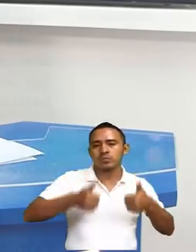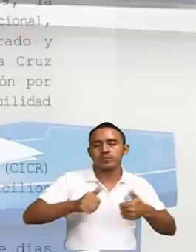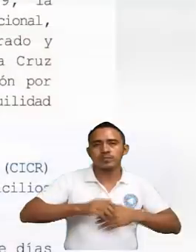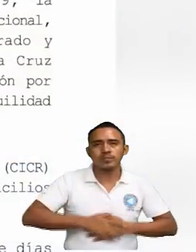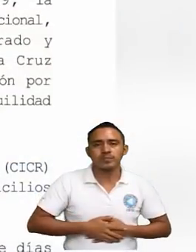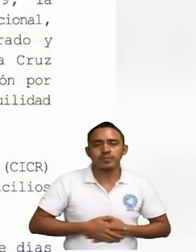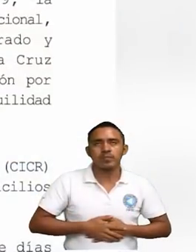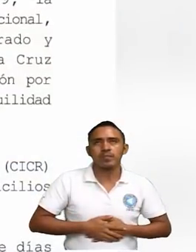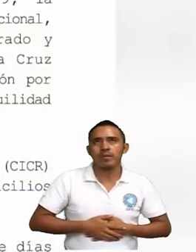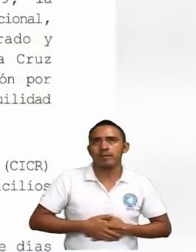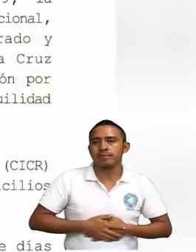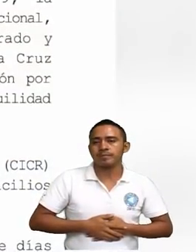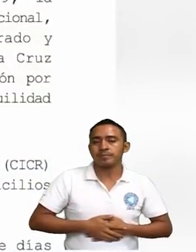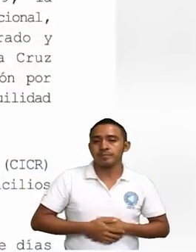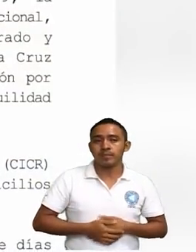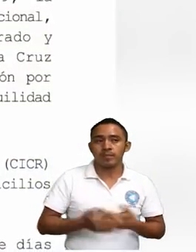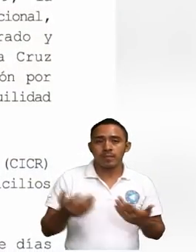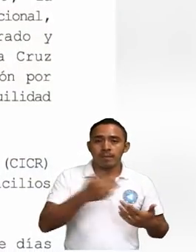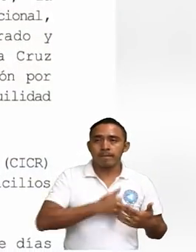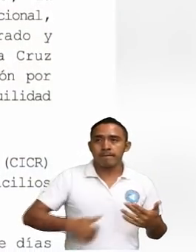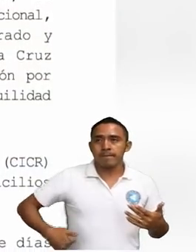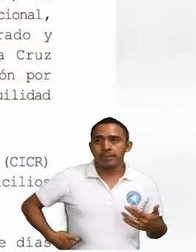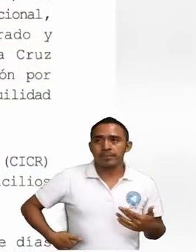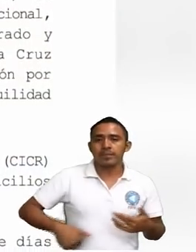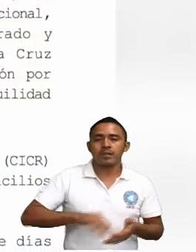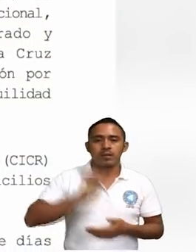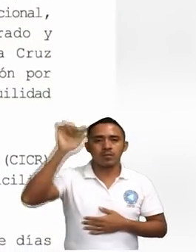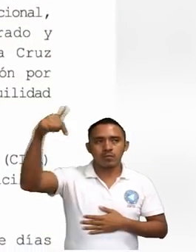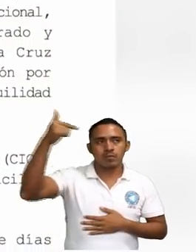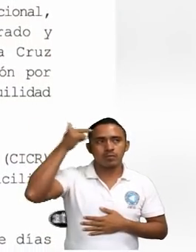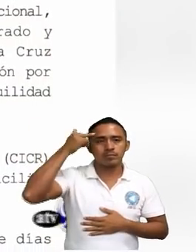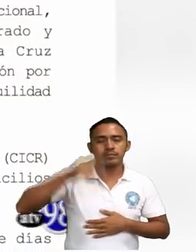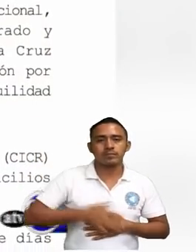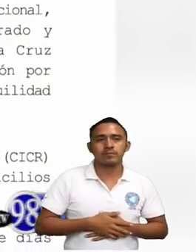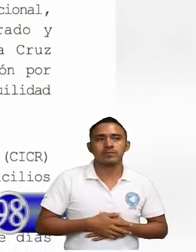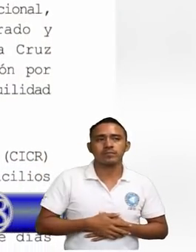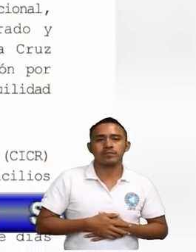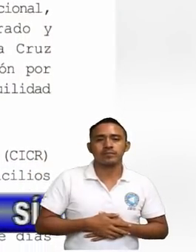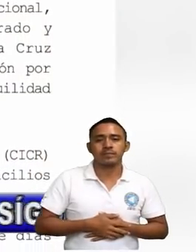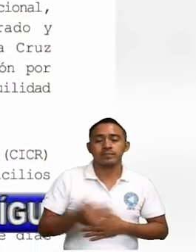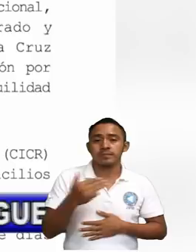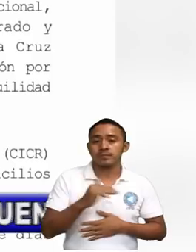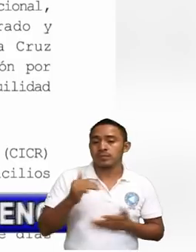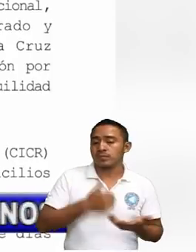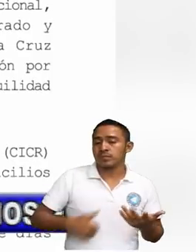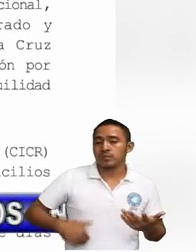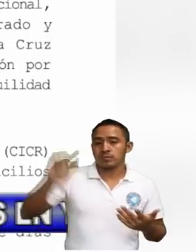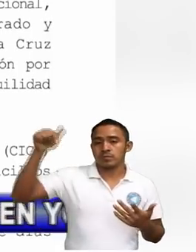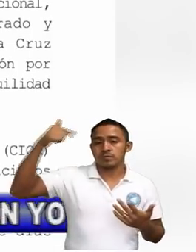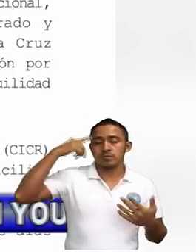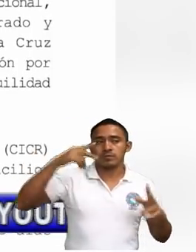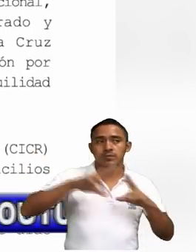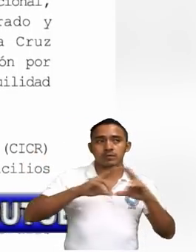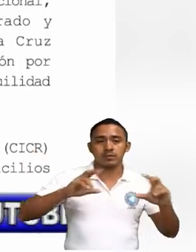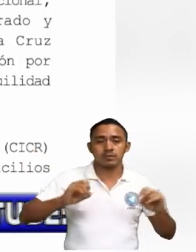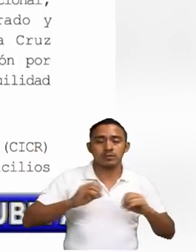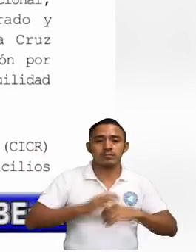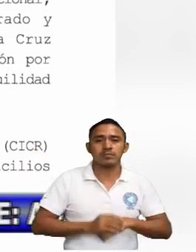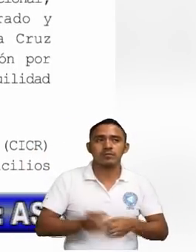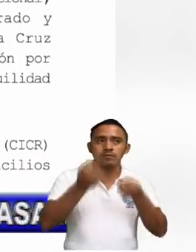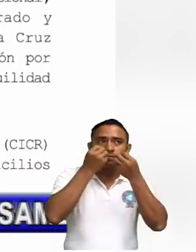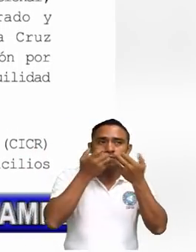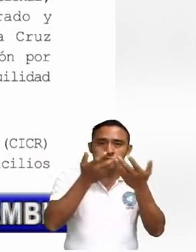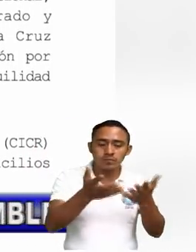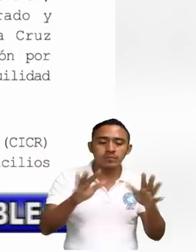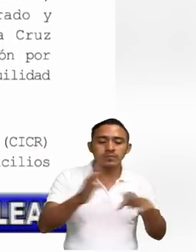siguiente. Nota de prensa, Ministerio de Gobernación. El Ministerio de Gobernación de la República de Nicaragua da a